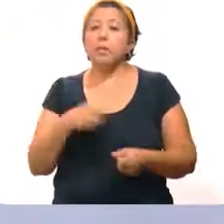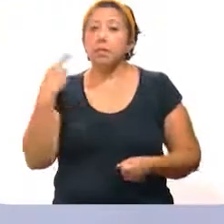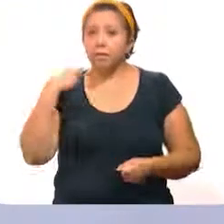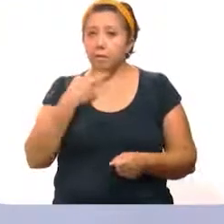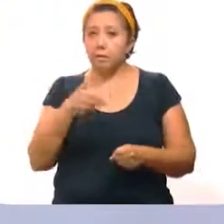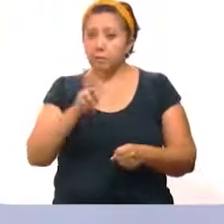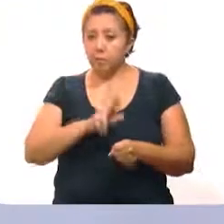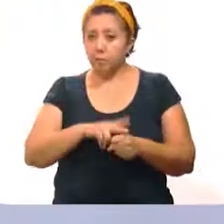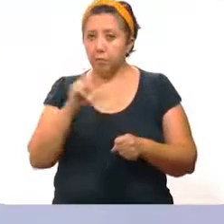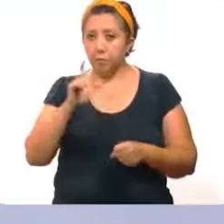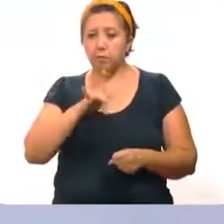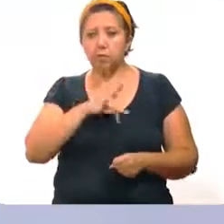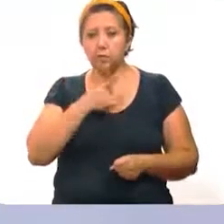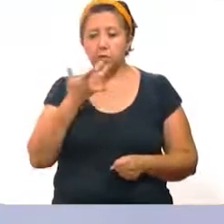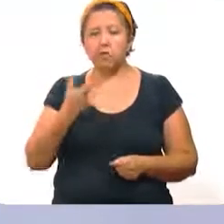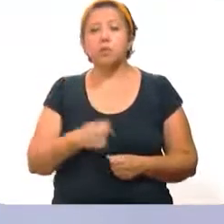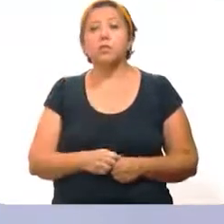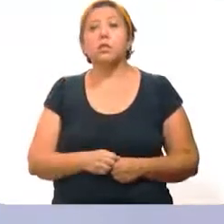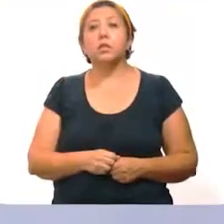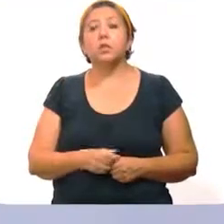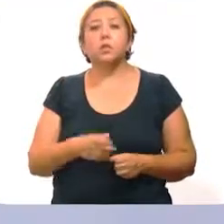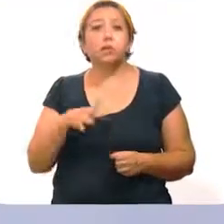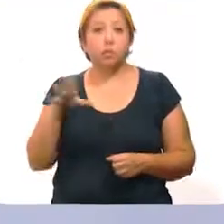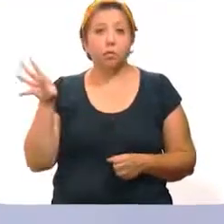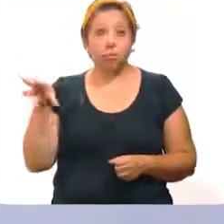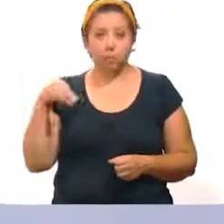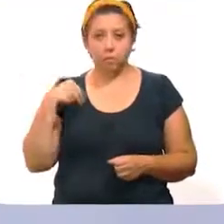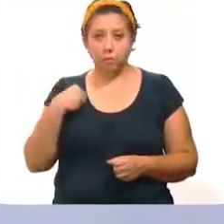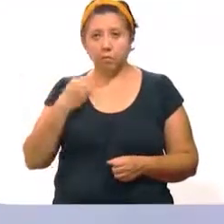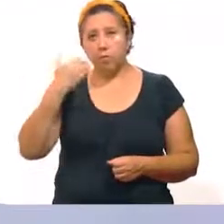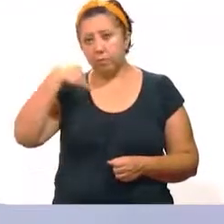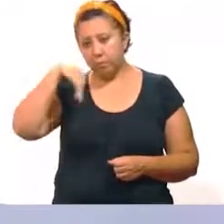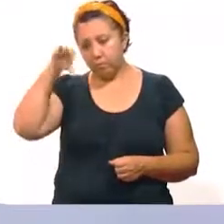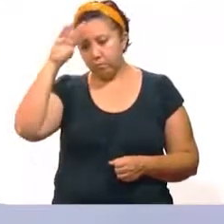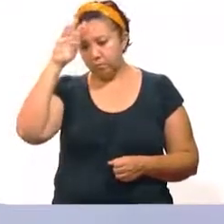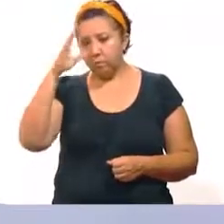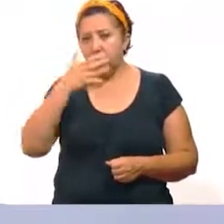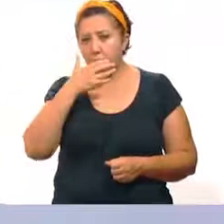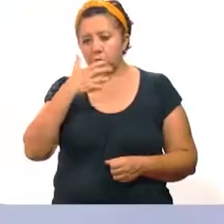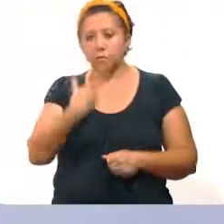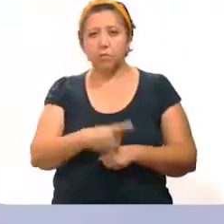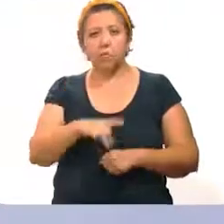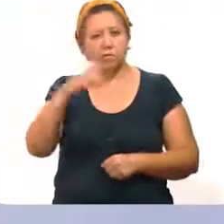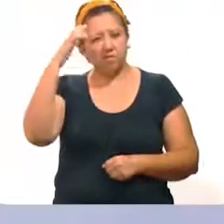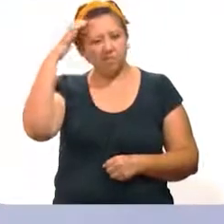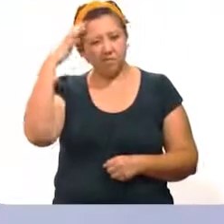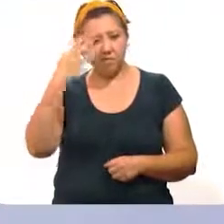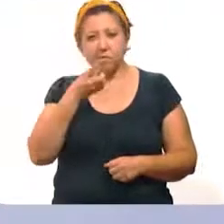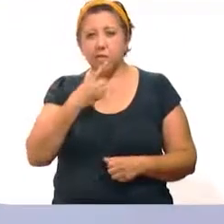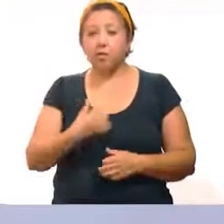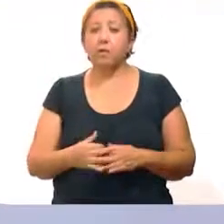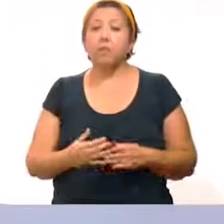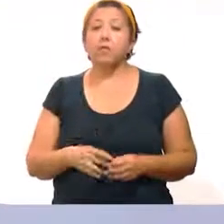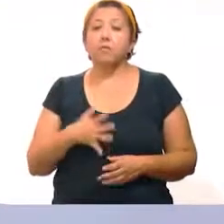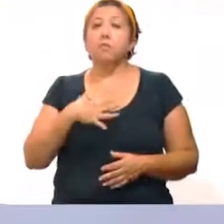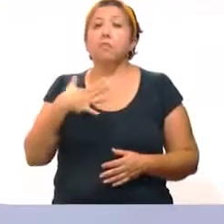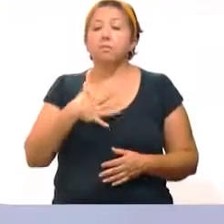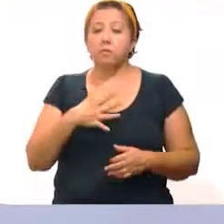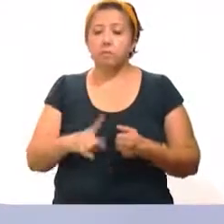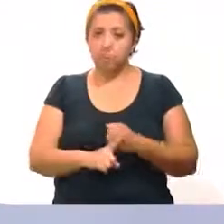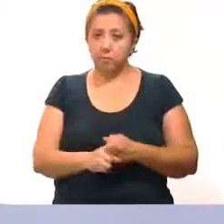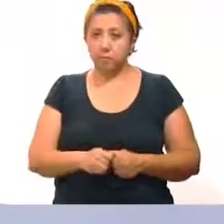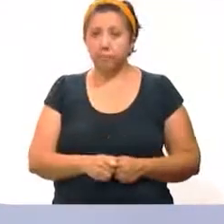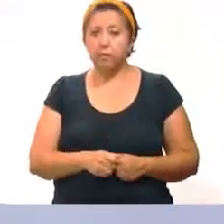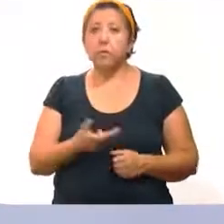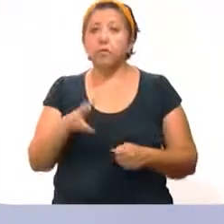inmediato al hospital apenas detecten los primeros síntomas de contagio, como fiebre, tos, dolor de cabeza y falta de aire. En el